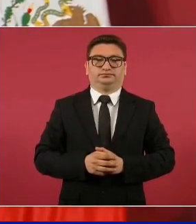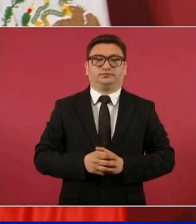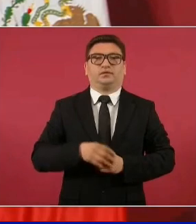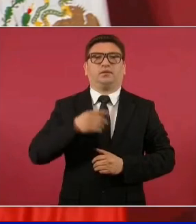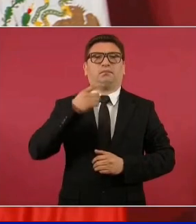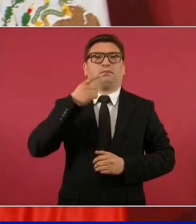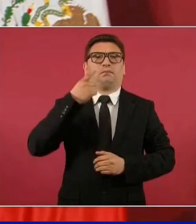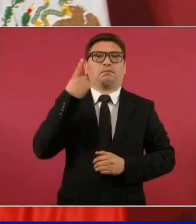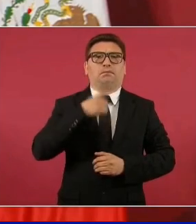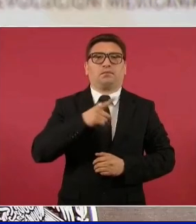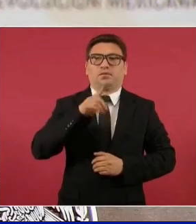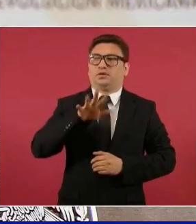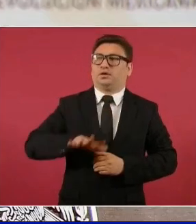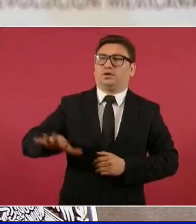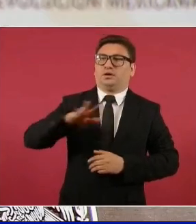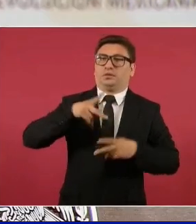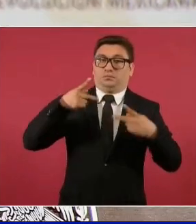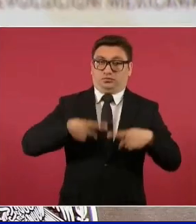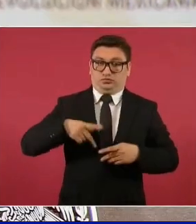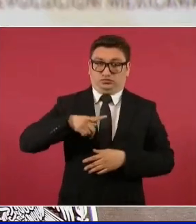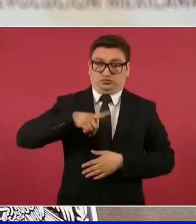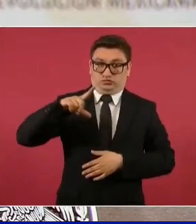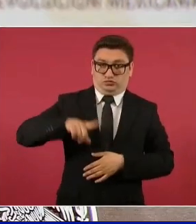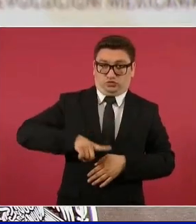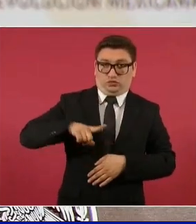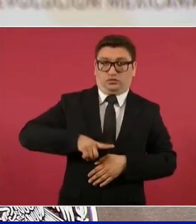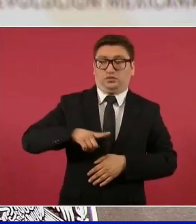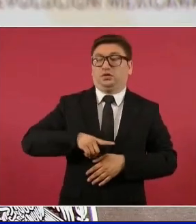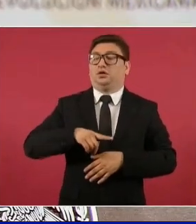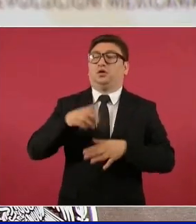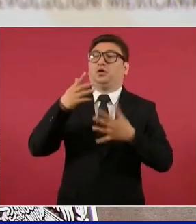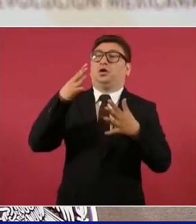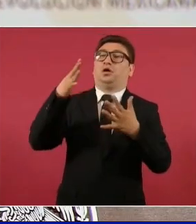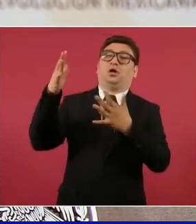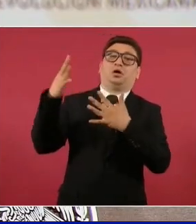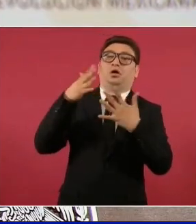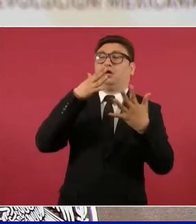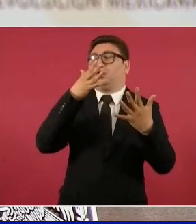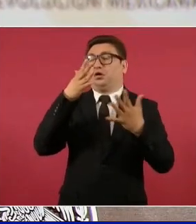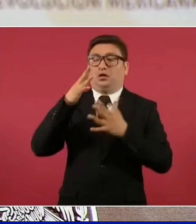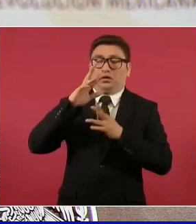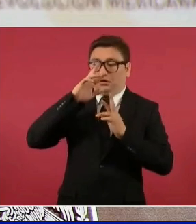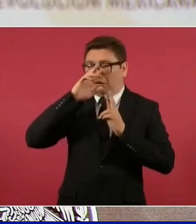le aplaudieran a los gobernantes, les quemaran incienso,